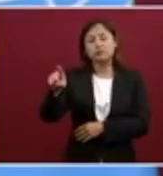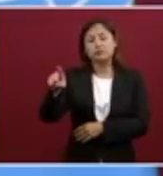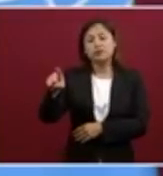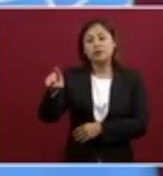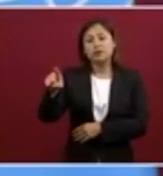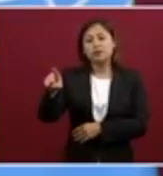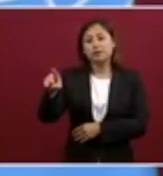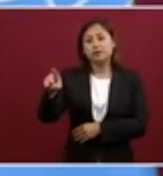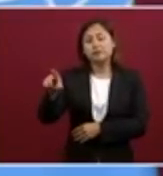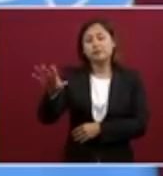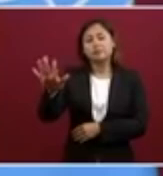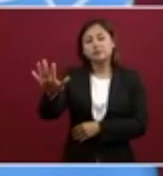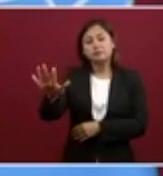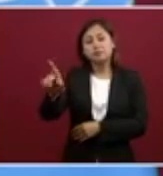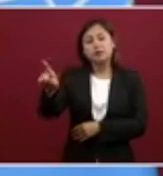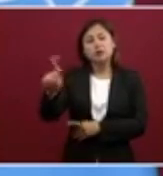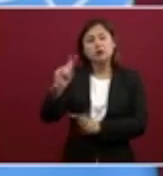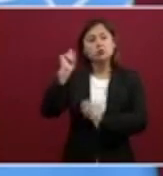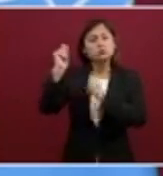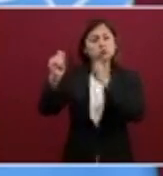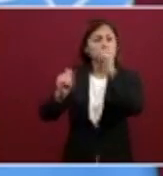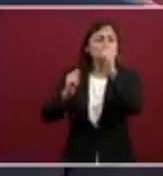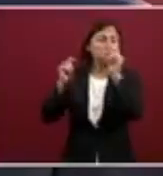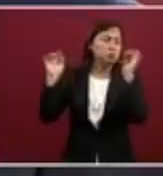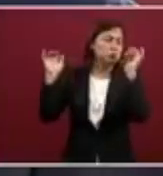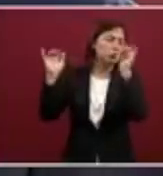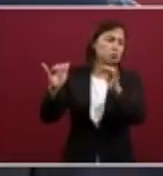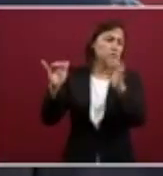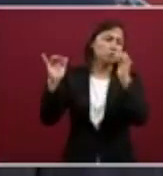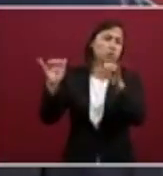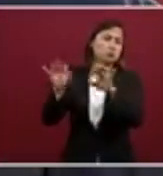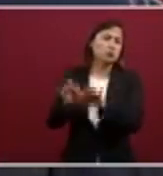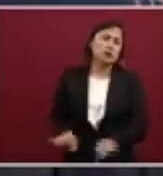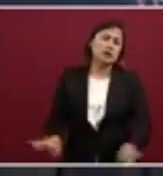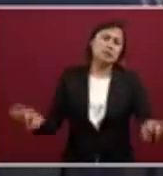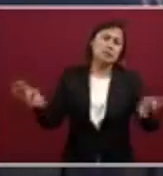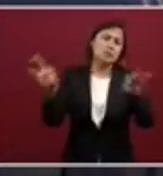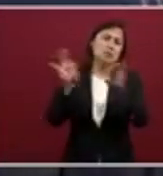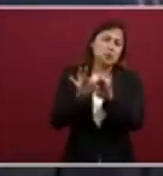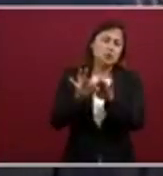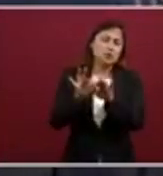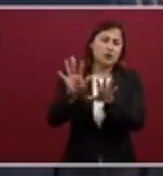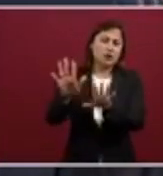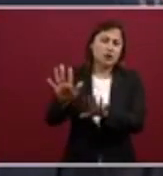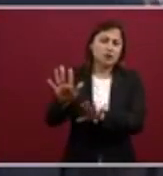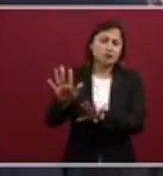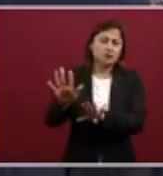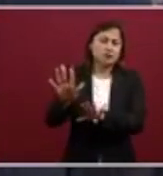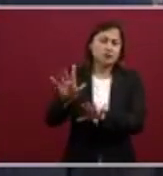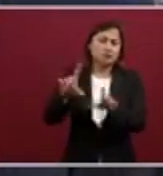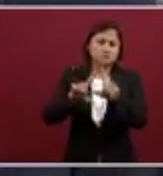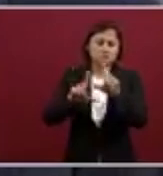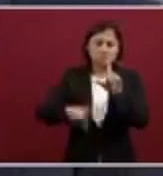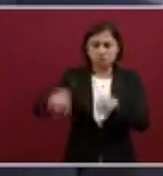uno de los centros turísticos más importantes del país.